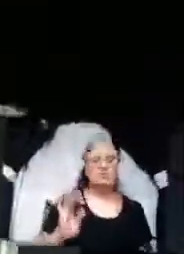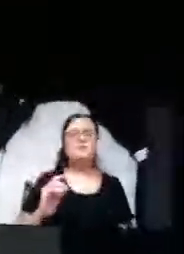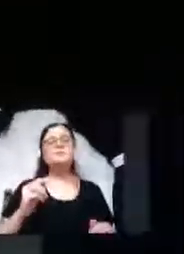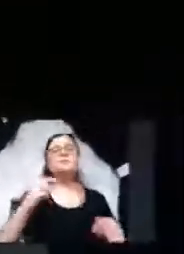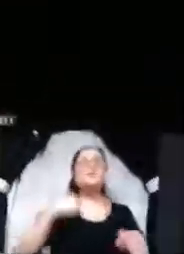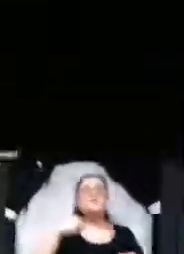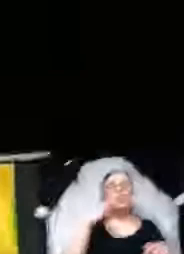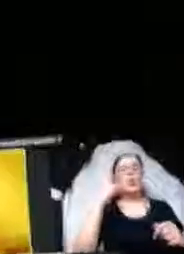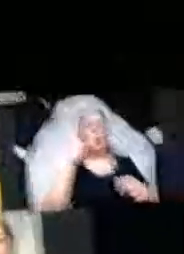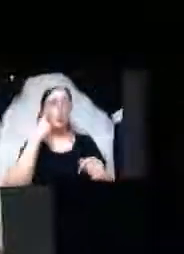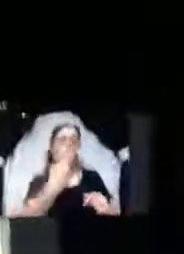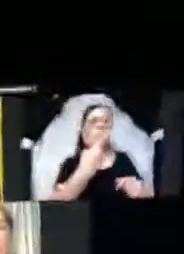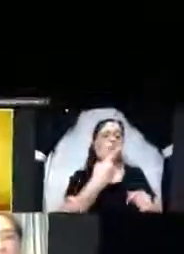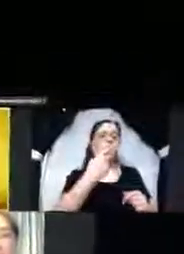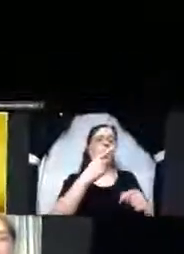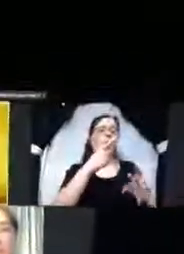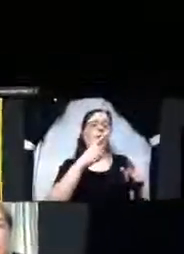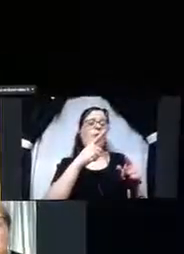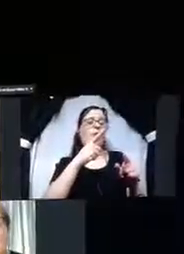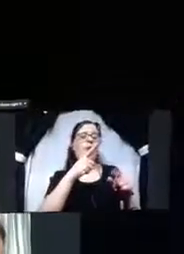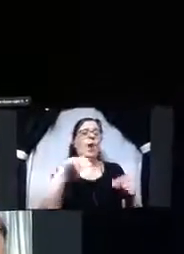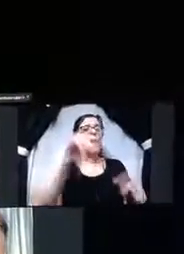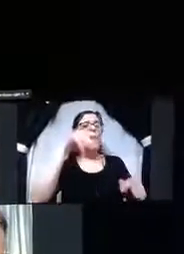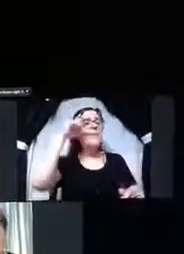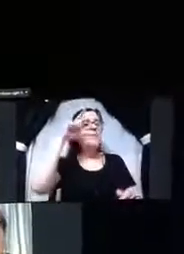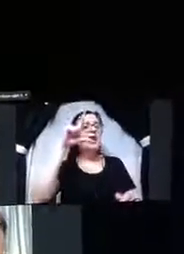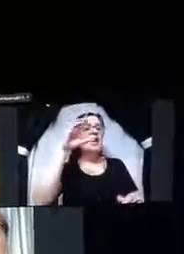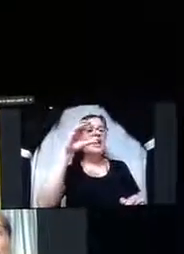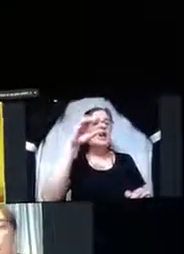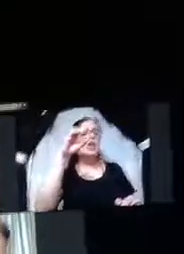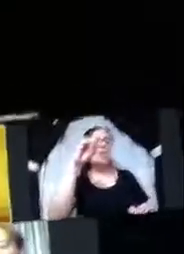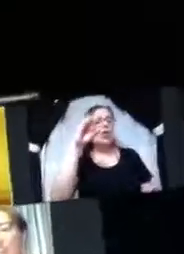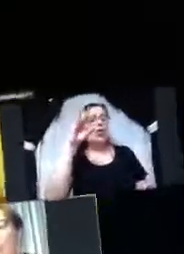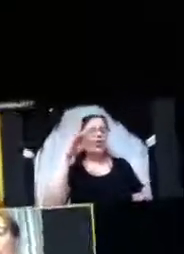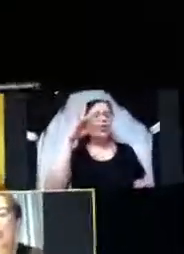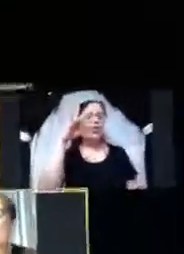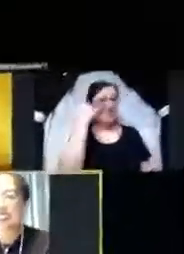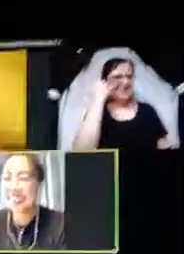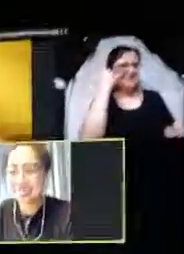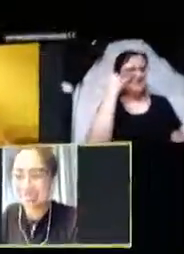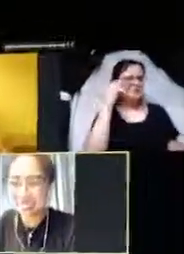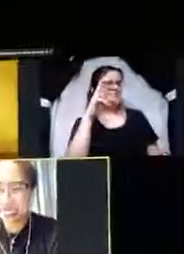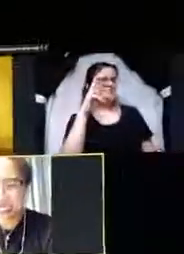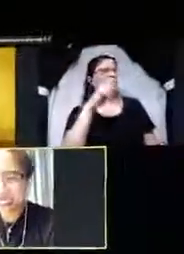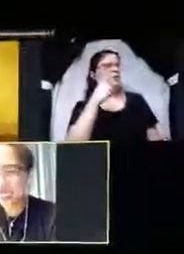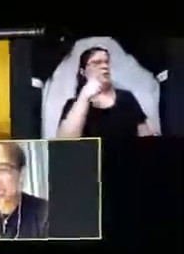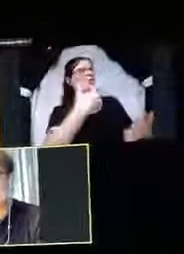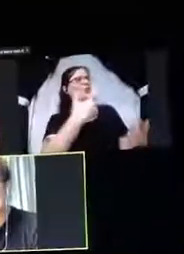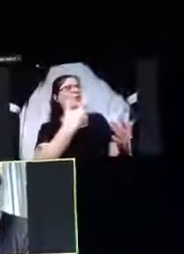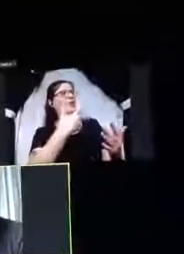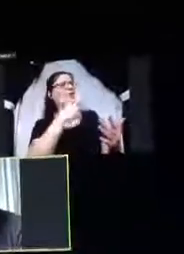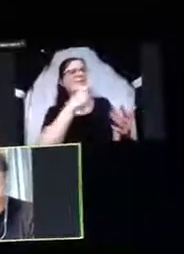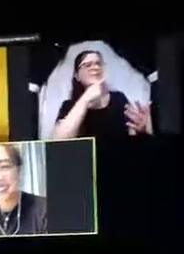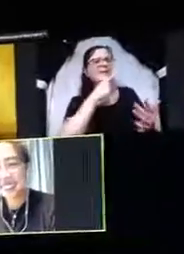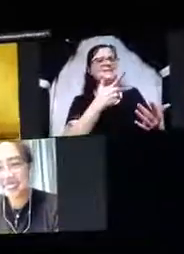yo la conocí a Melody, la noté como muy rígida en el pensamiento. Ay, sí.